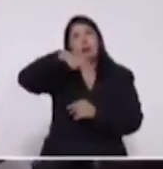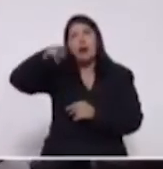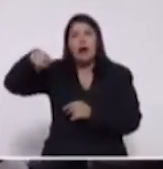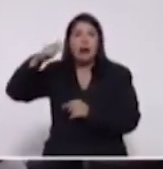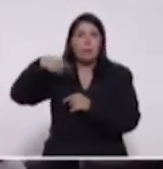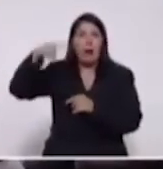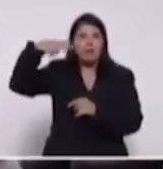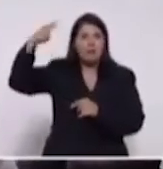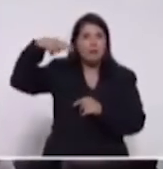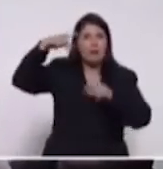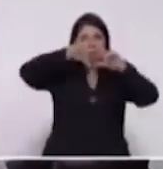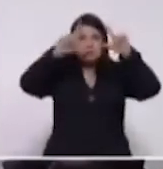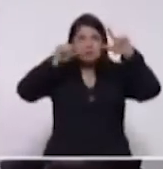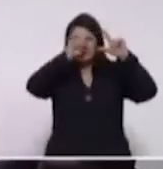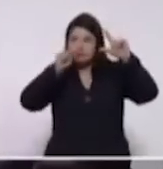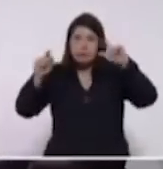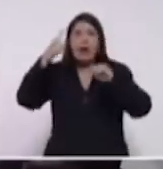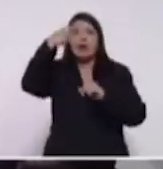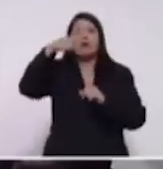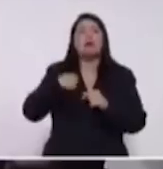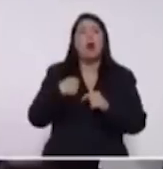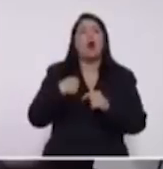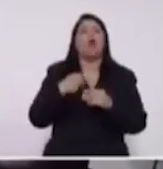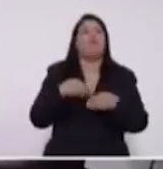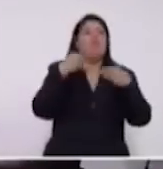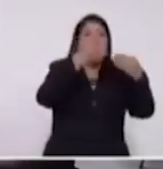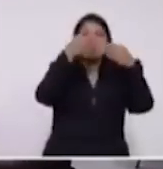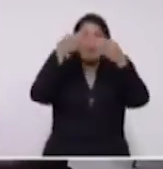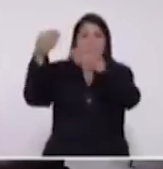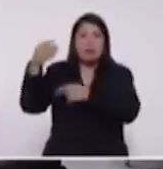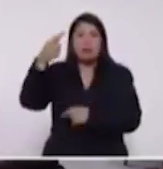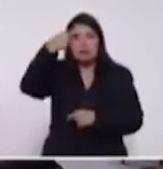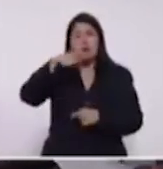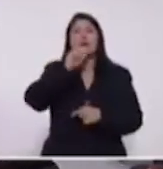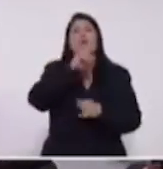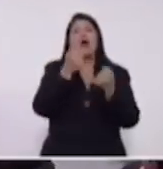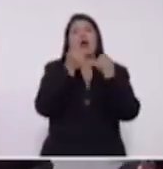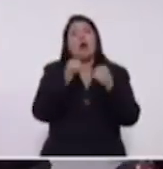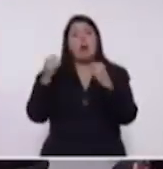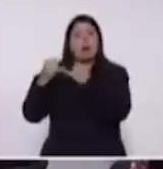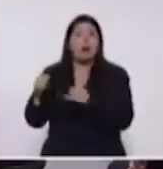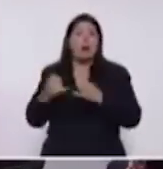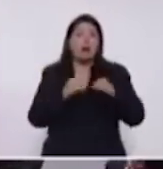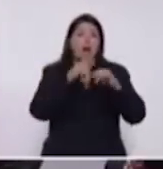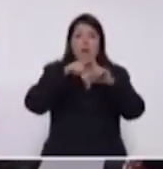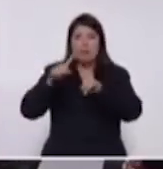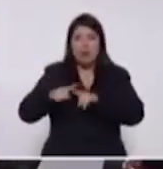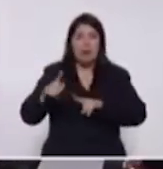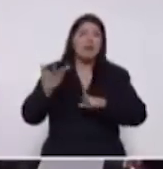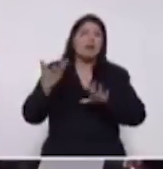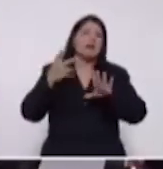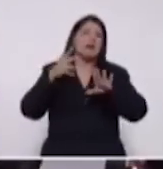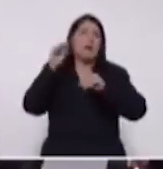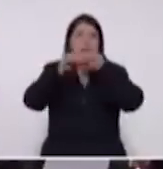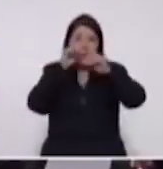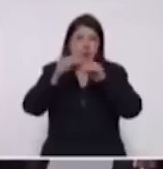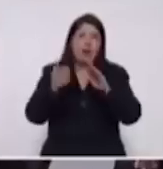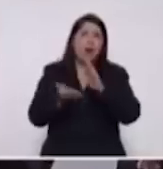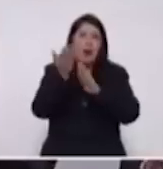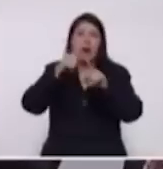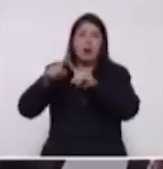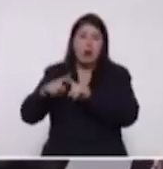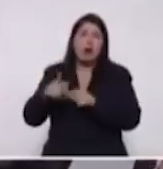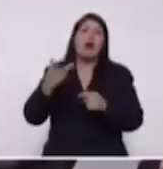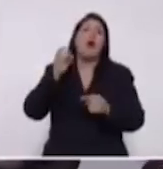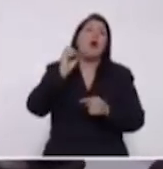realizo al interior del país, los voy entregando, voy inaugurando varias de estas obras. En otras ocasiones, a través de